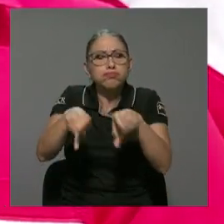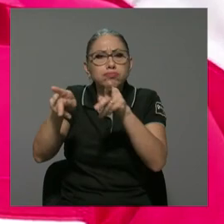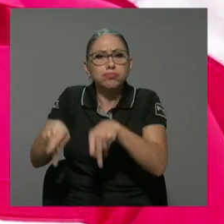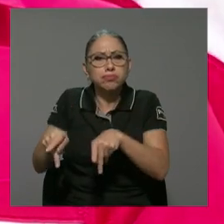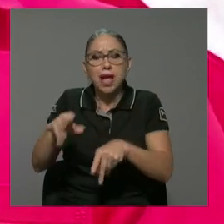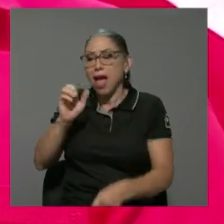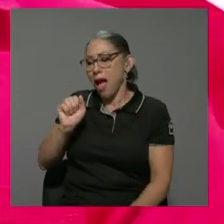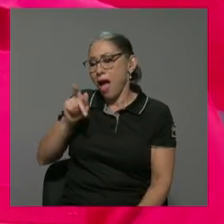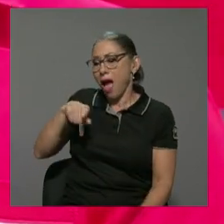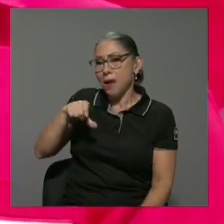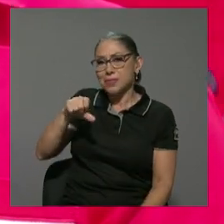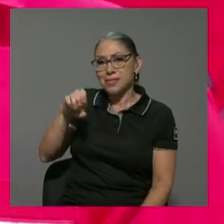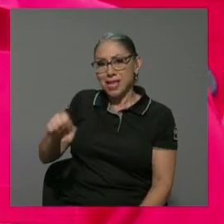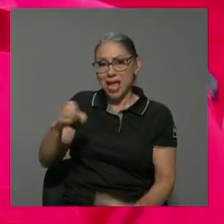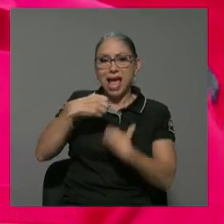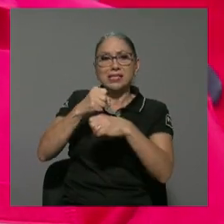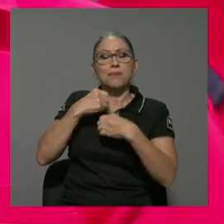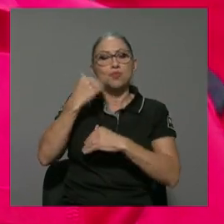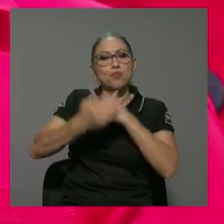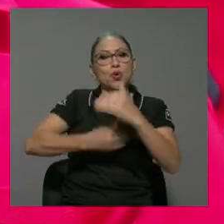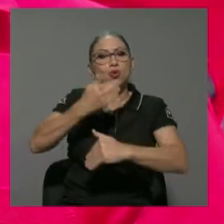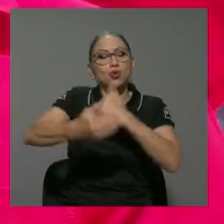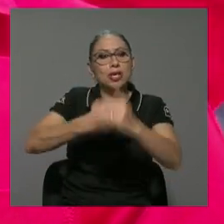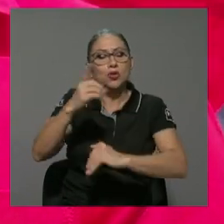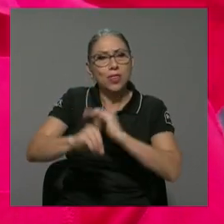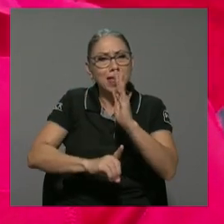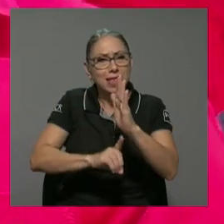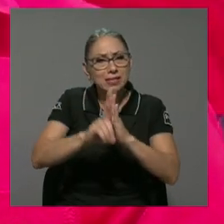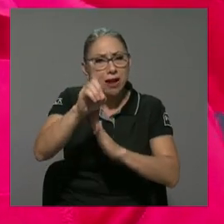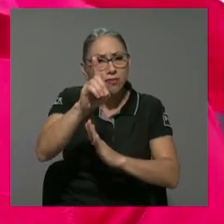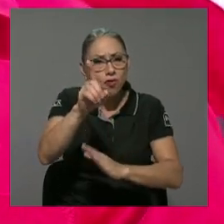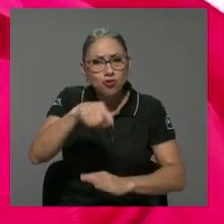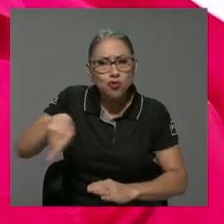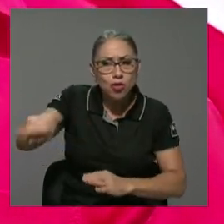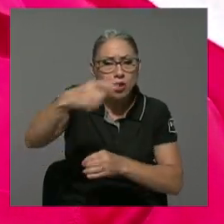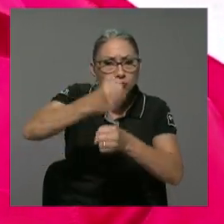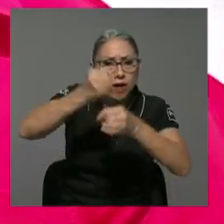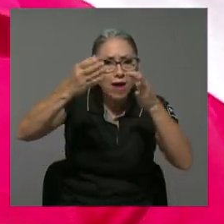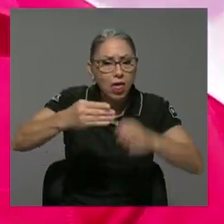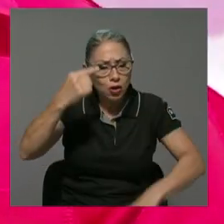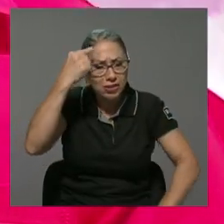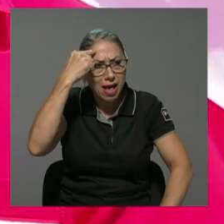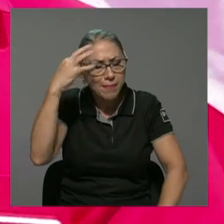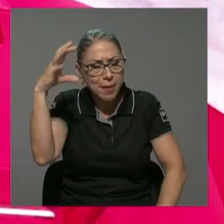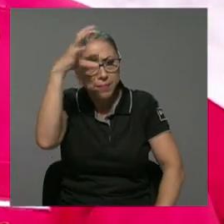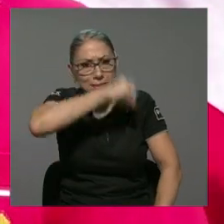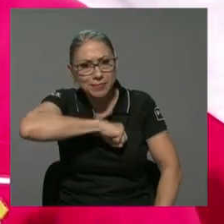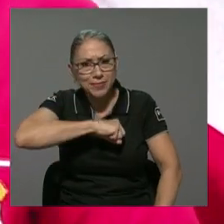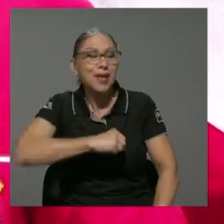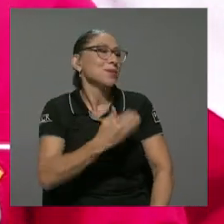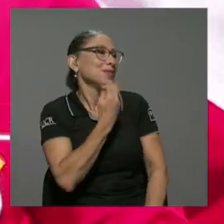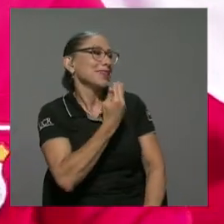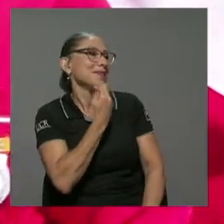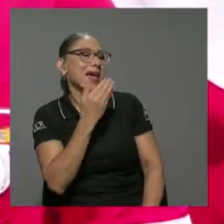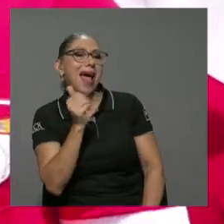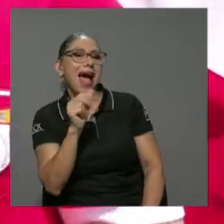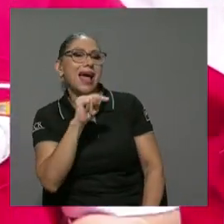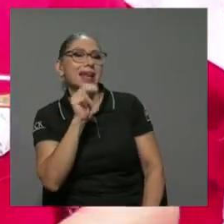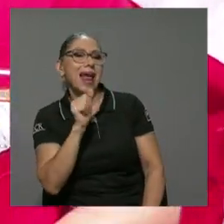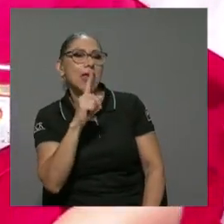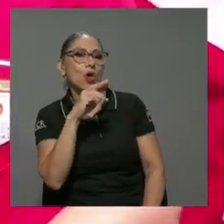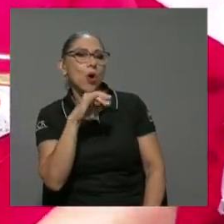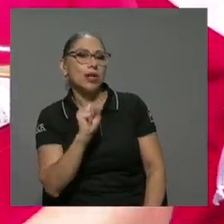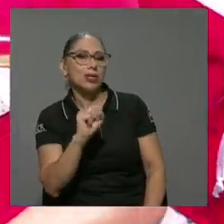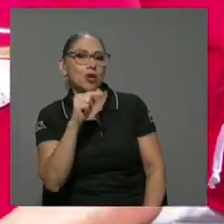ATSE hacemos un proceso de desarrollo de la conciencia de todos los trabajadores. Muchísimas gracias, doña Ana Doris